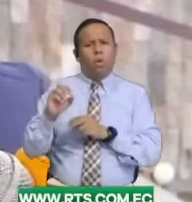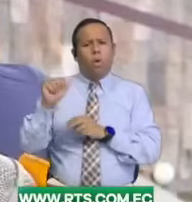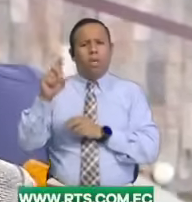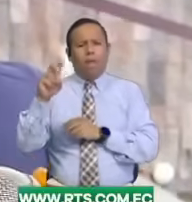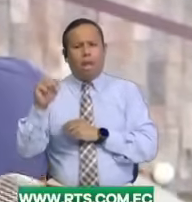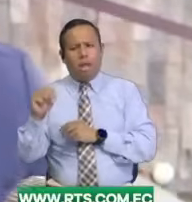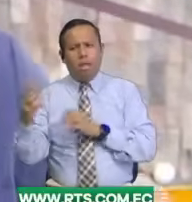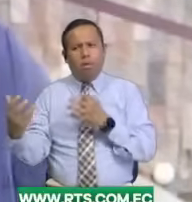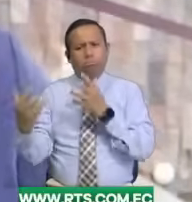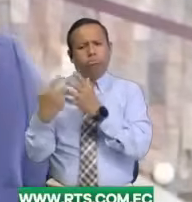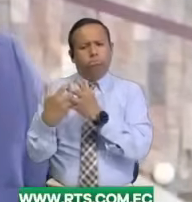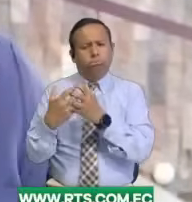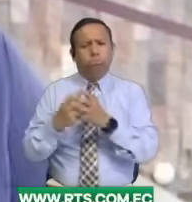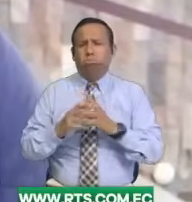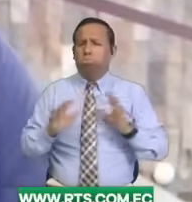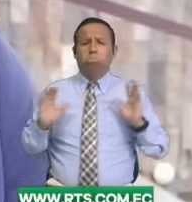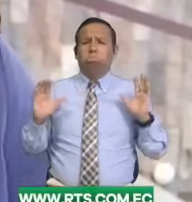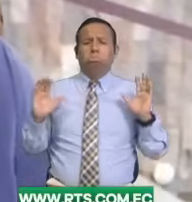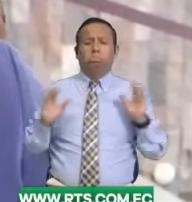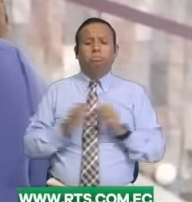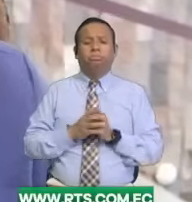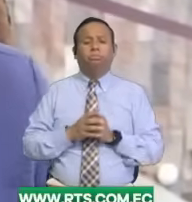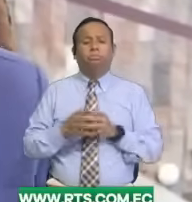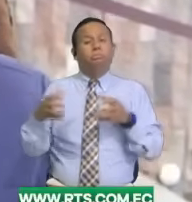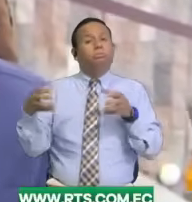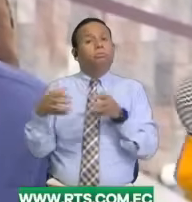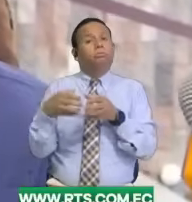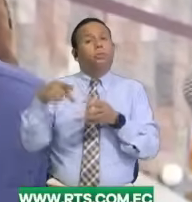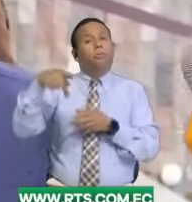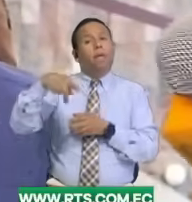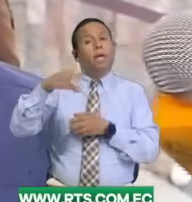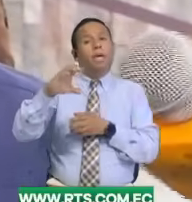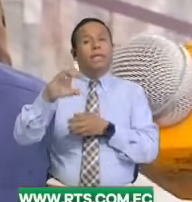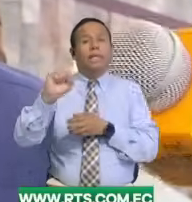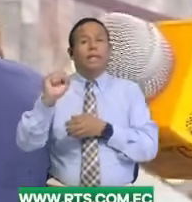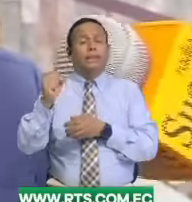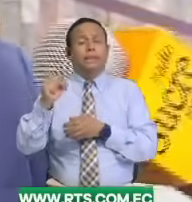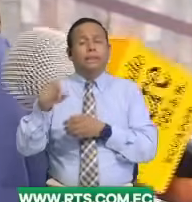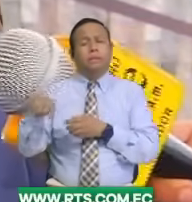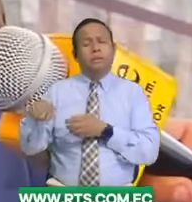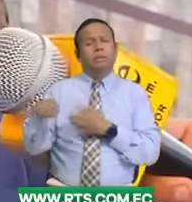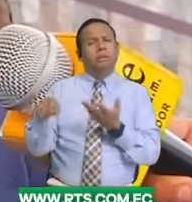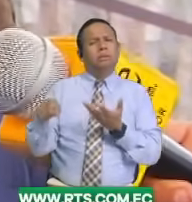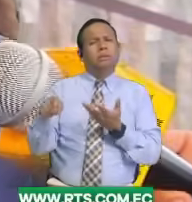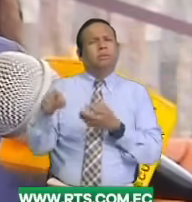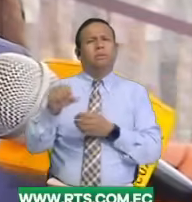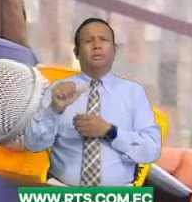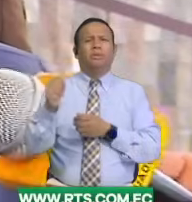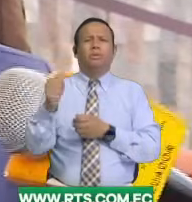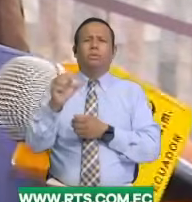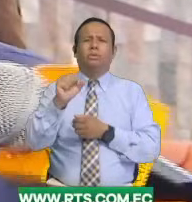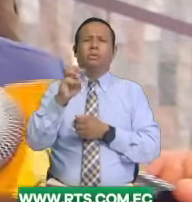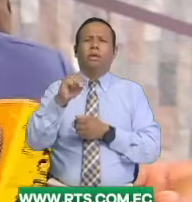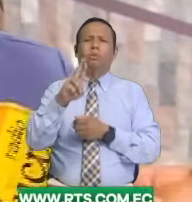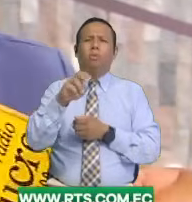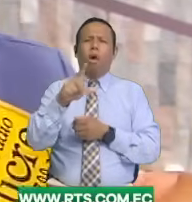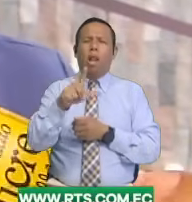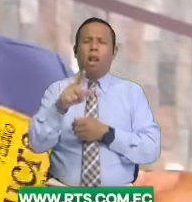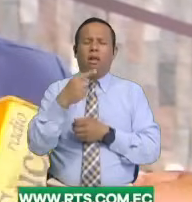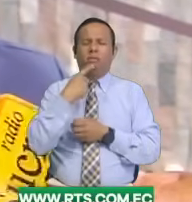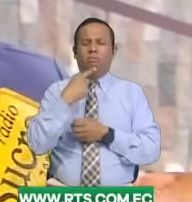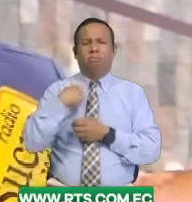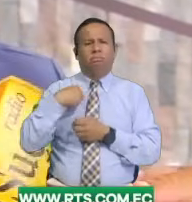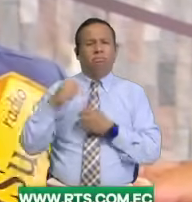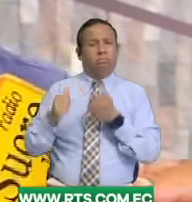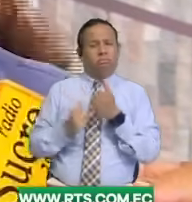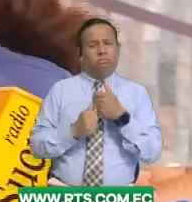¿Cuáles están sonando ahora? No fue posible. El Bloque Social Cristiano también mencionaban a Samuel Celery. Él es vicepresidente de mi comisión, él